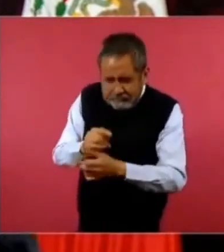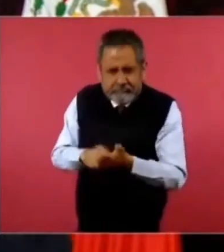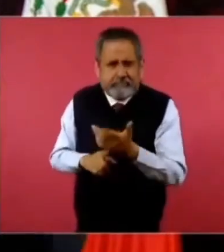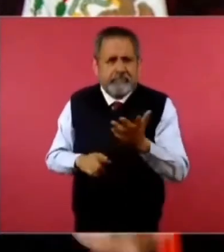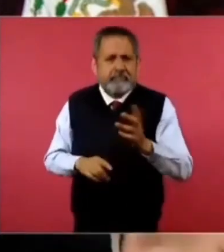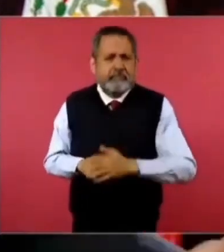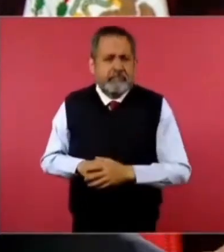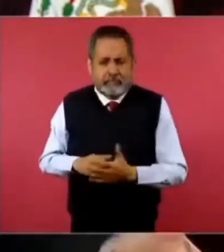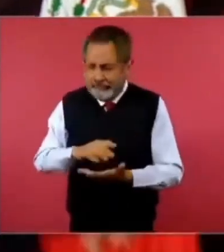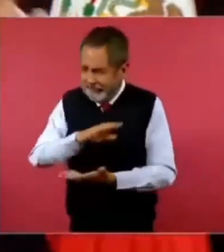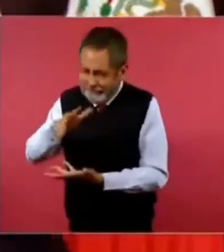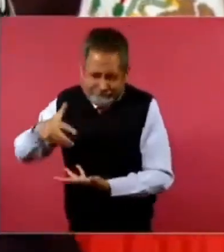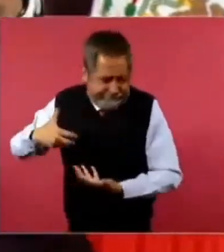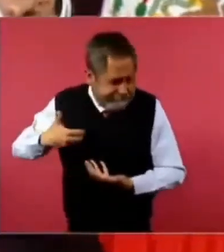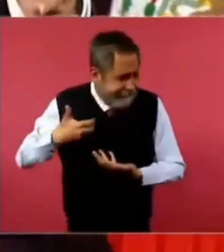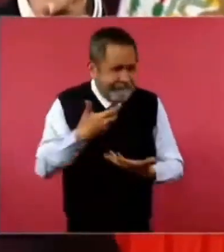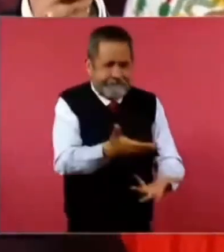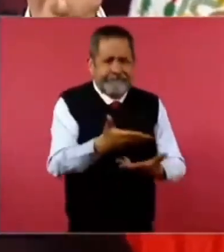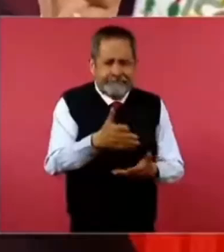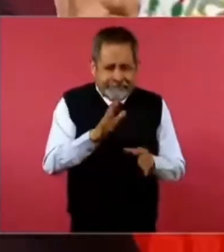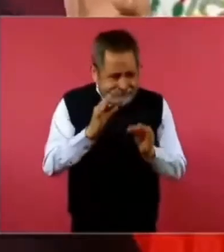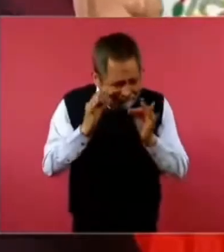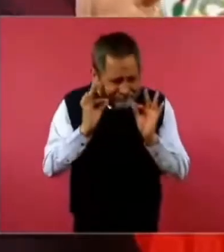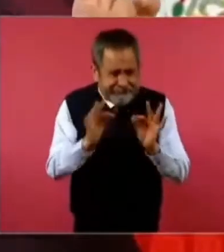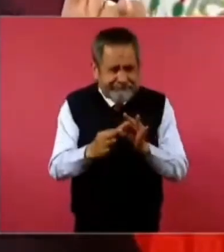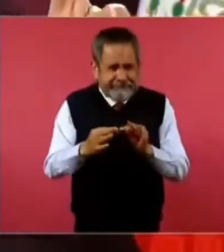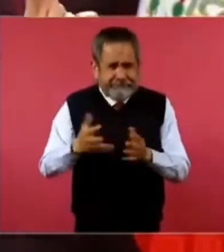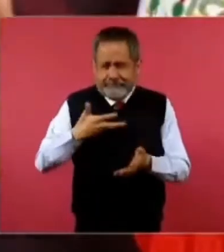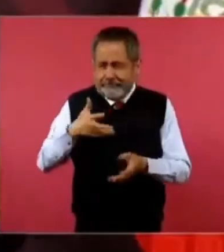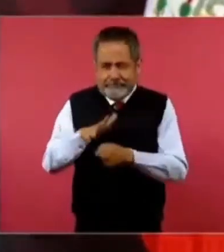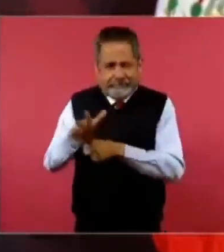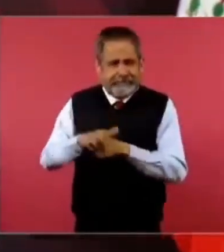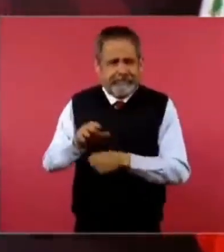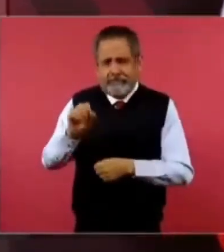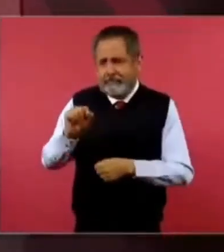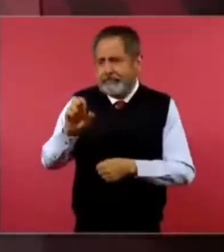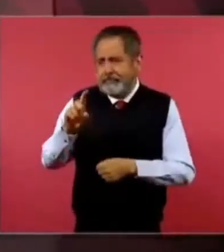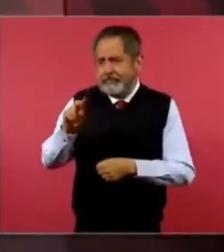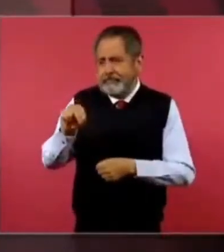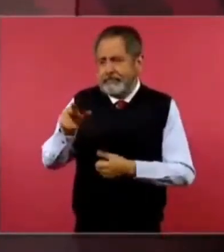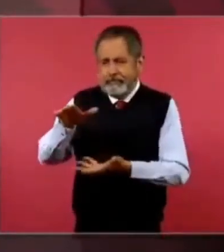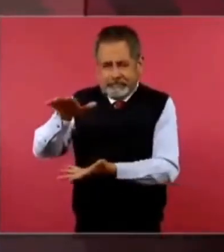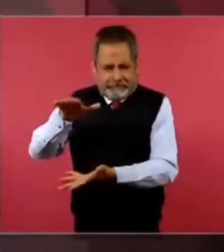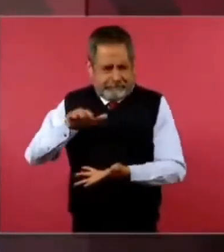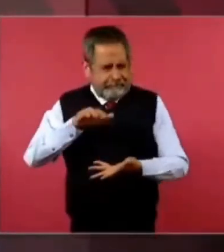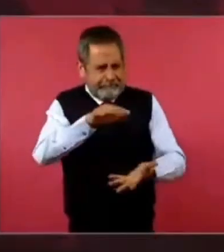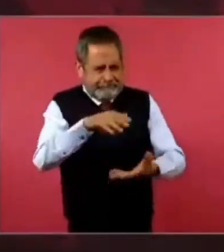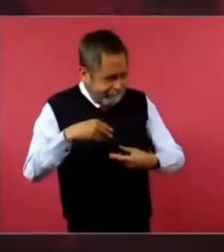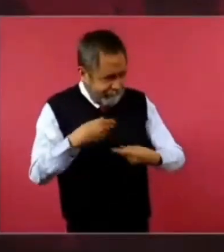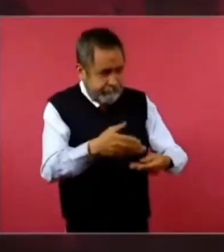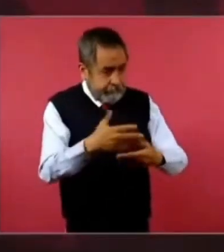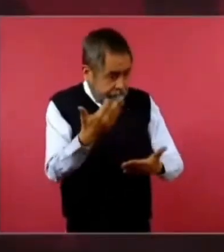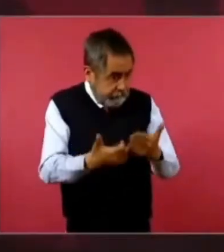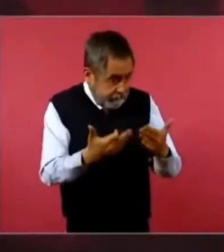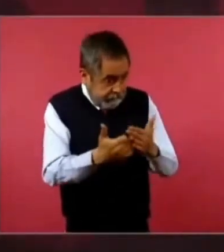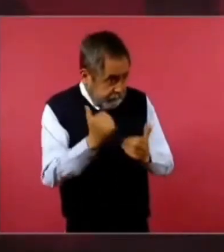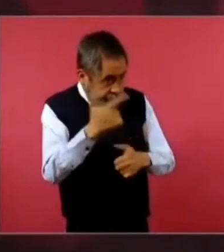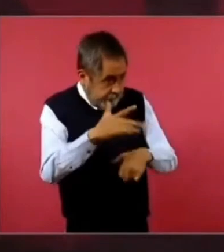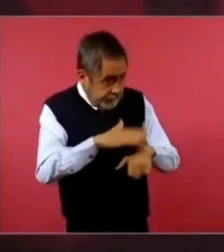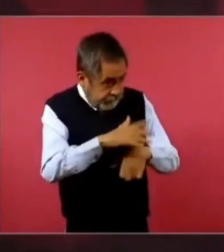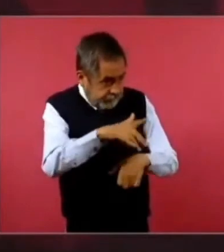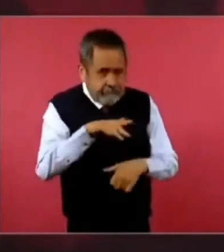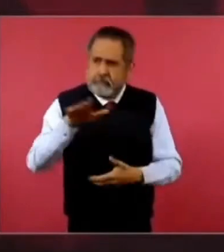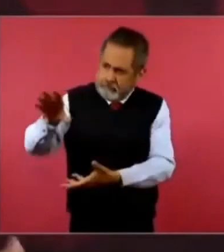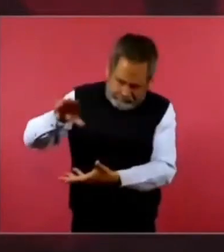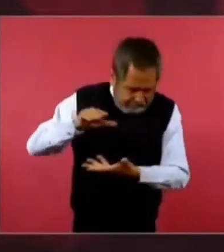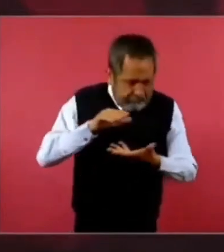Ya se les entregó todo lo que tenía la defensa, pero que se hacía falta